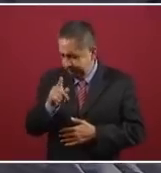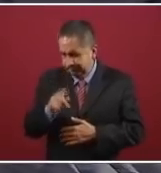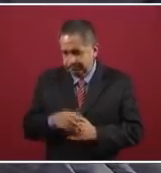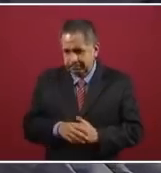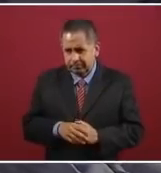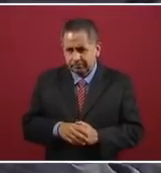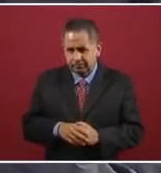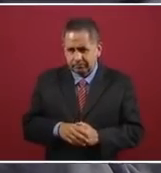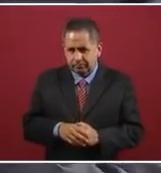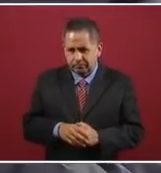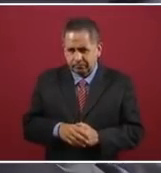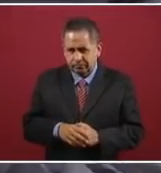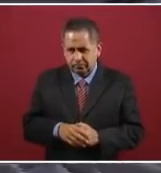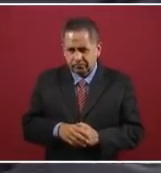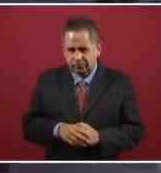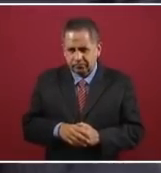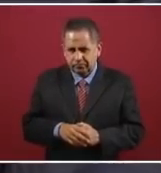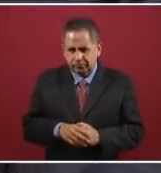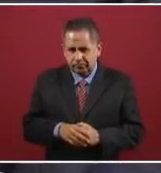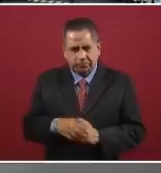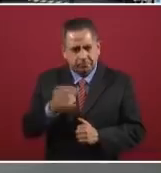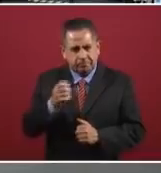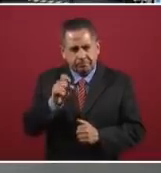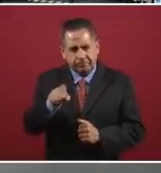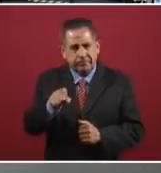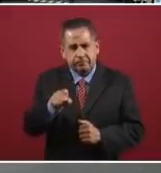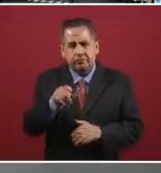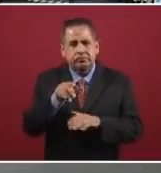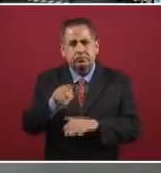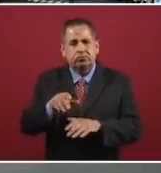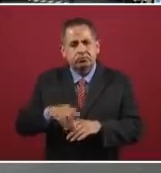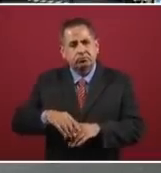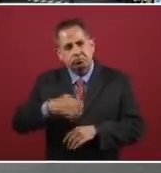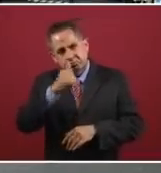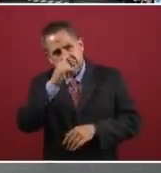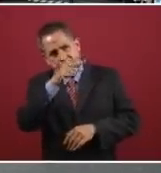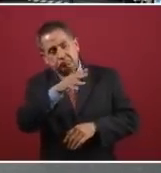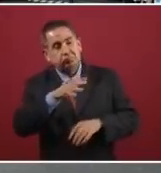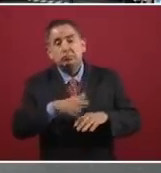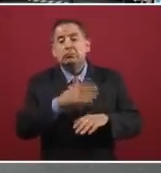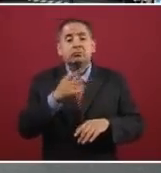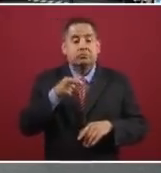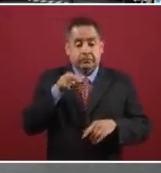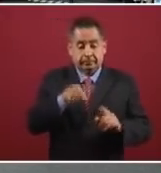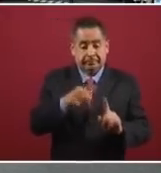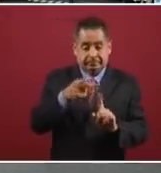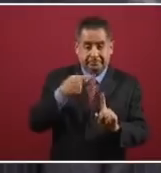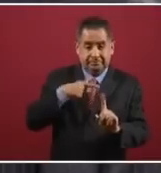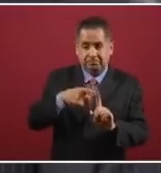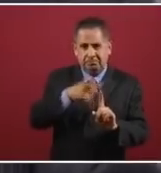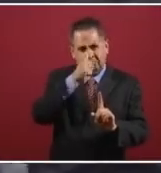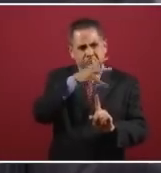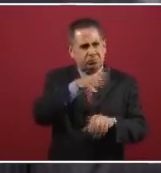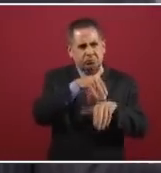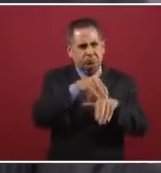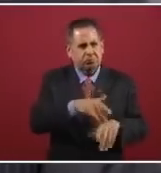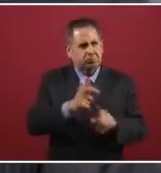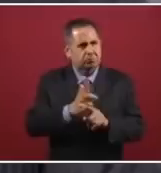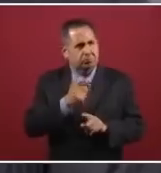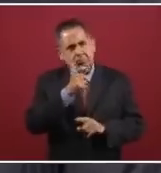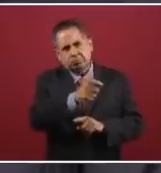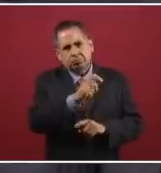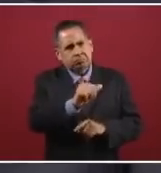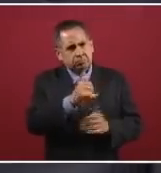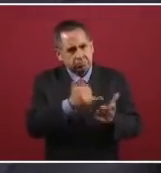Henry David Thoreau. Thoreau, sí, sobre la desobediencia civil, porque él se niega a pagar